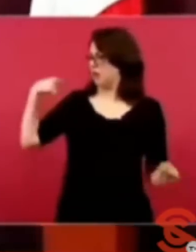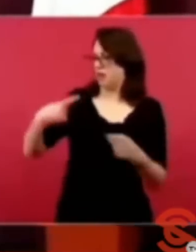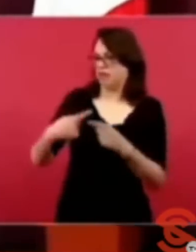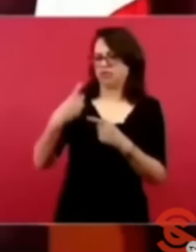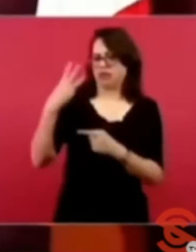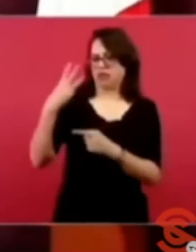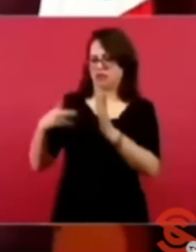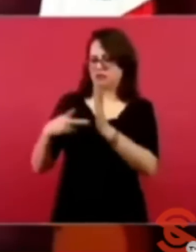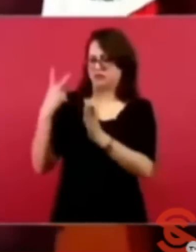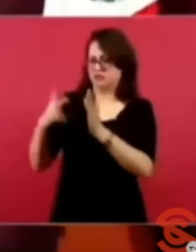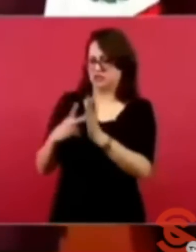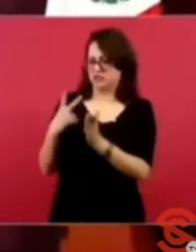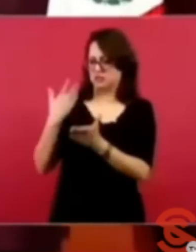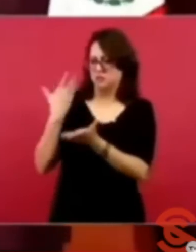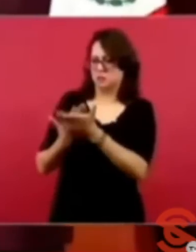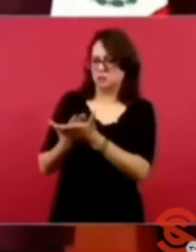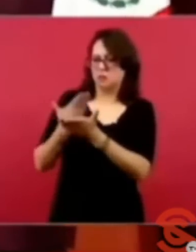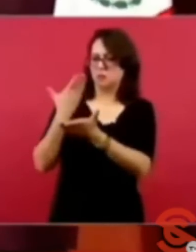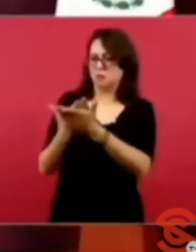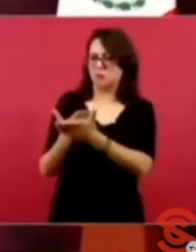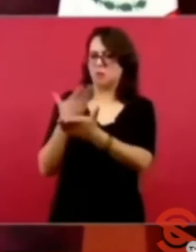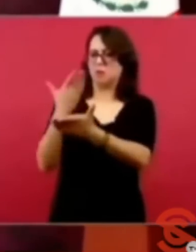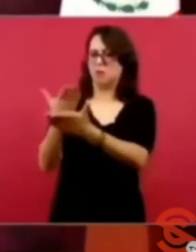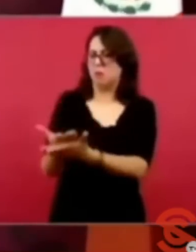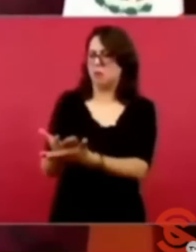luego cambia